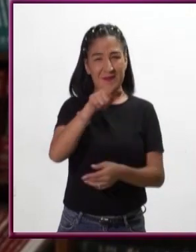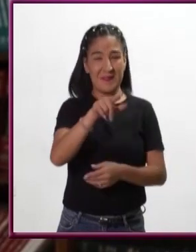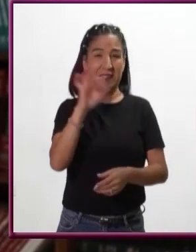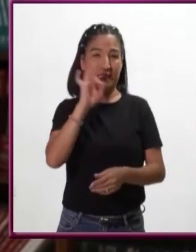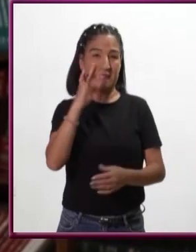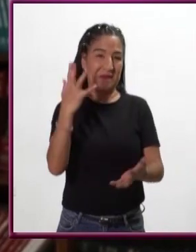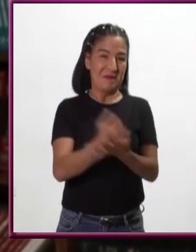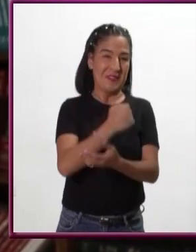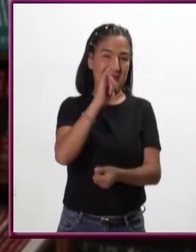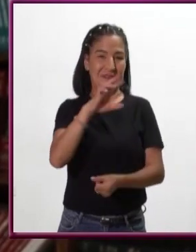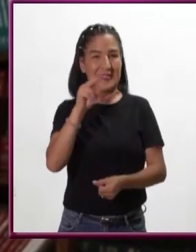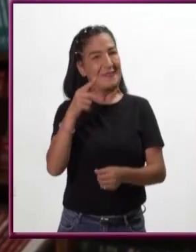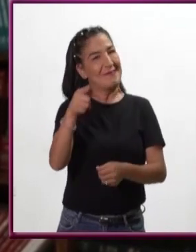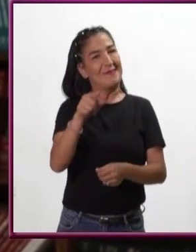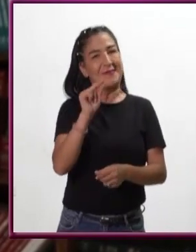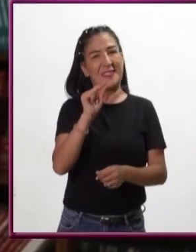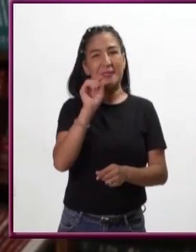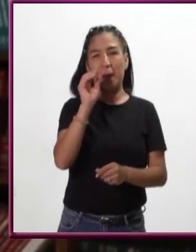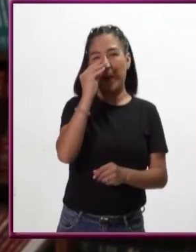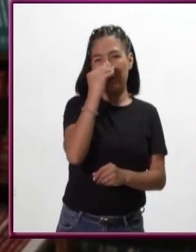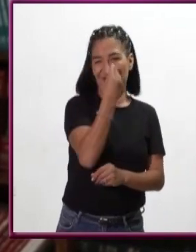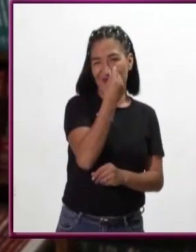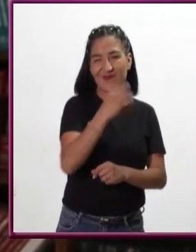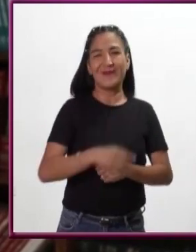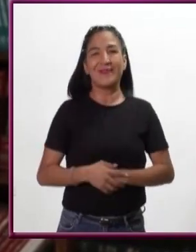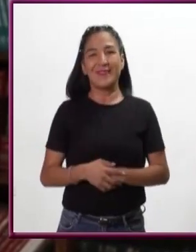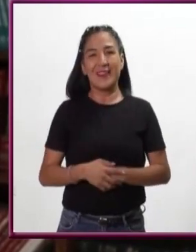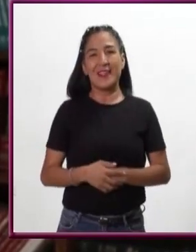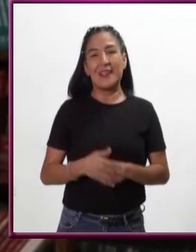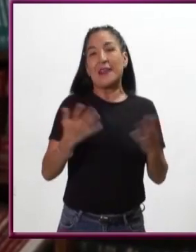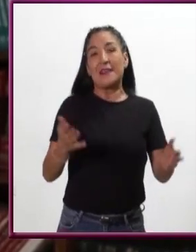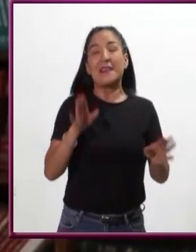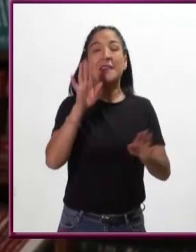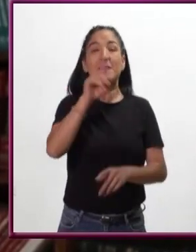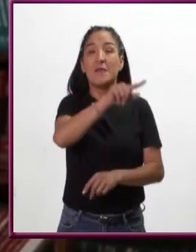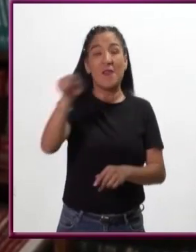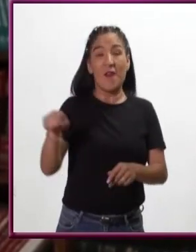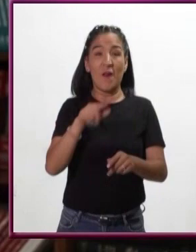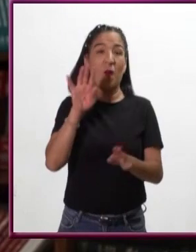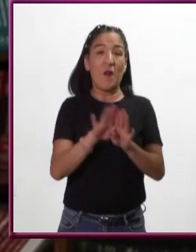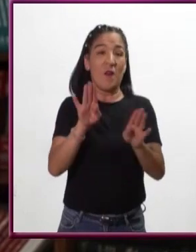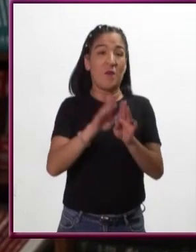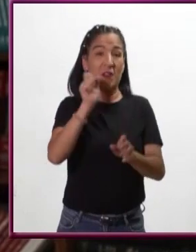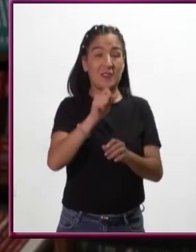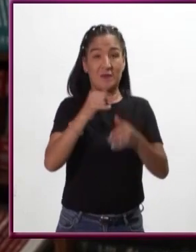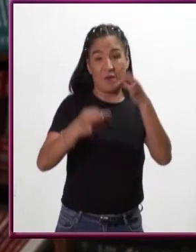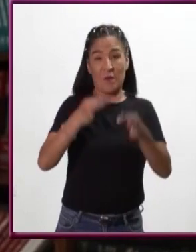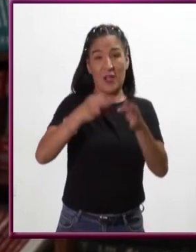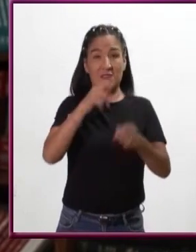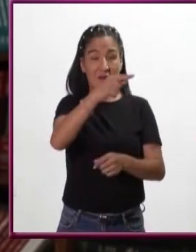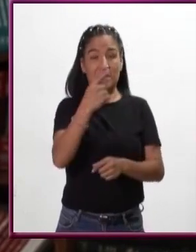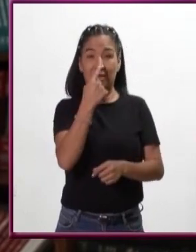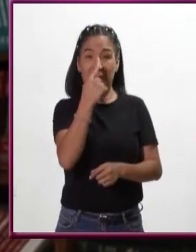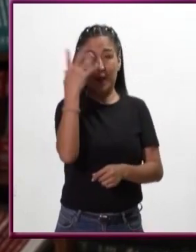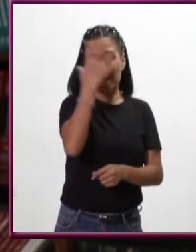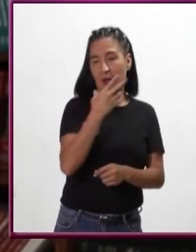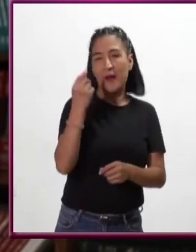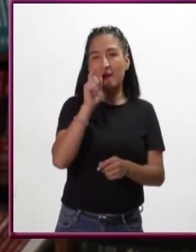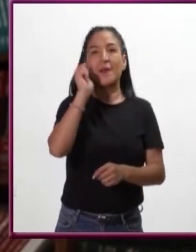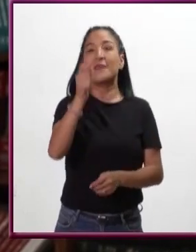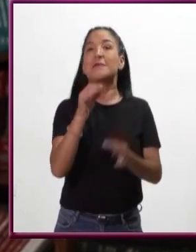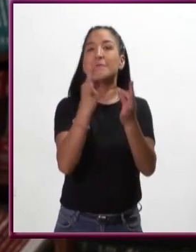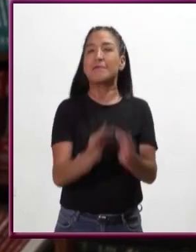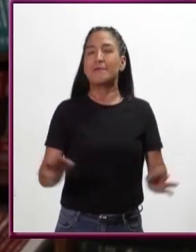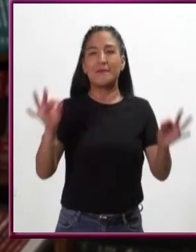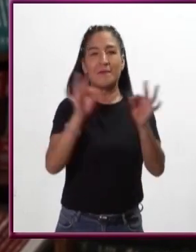sé si tengas posibilidades, ¿eh? La tienes un poquito chueca. Lo que califican los jueces no es la belleza de las narices, sino algo mucho